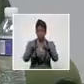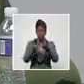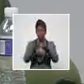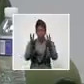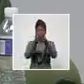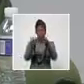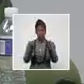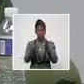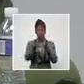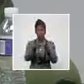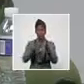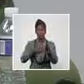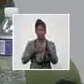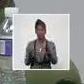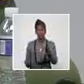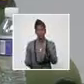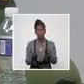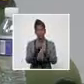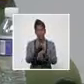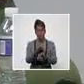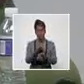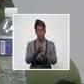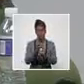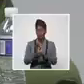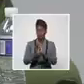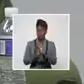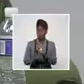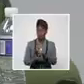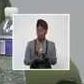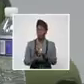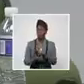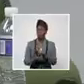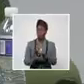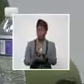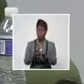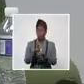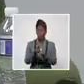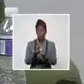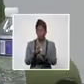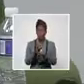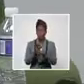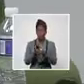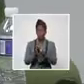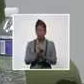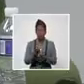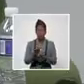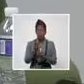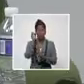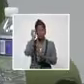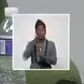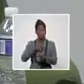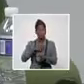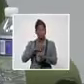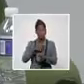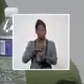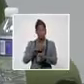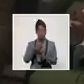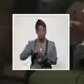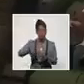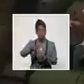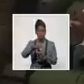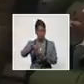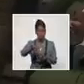no tienen ninguna veracidad, son falsas, y aquí nos